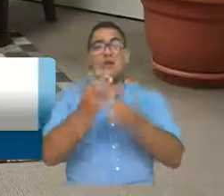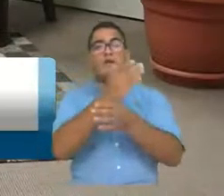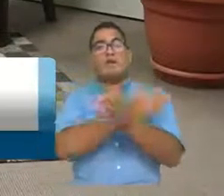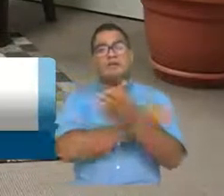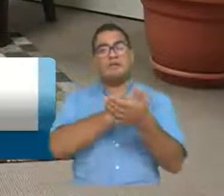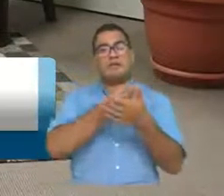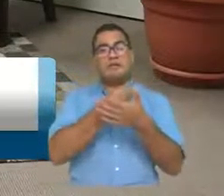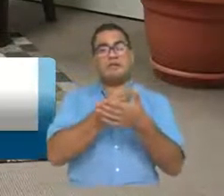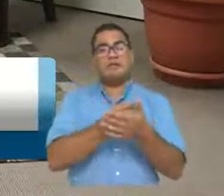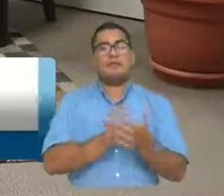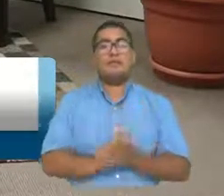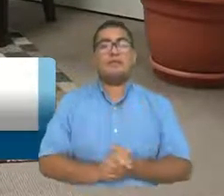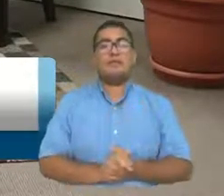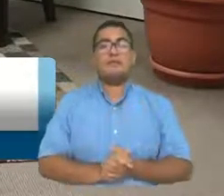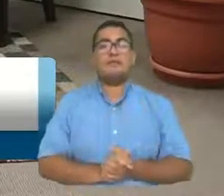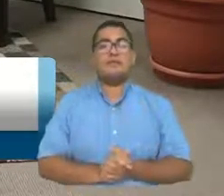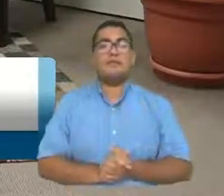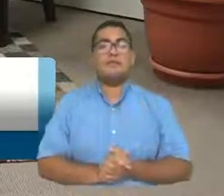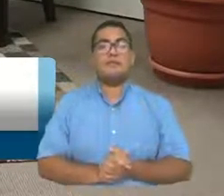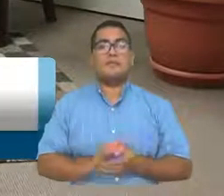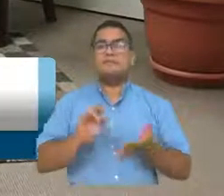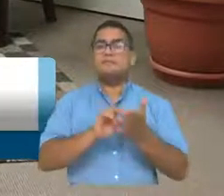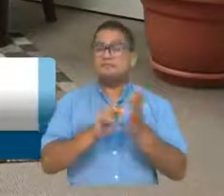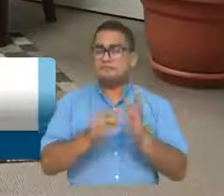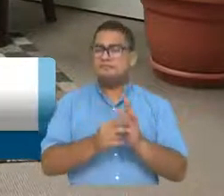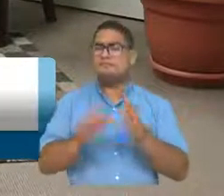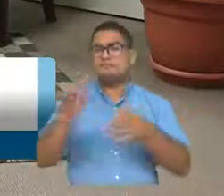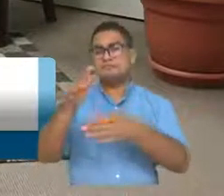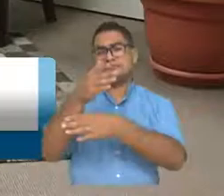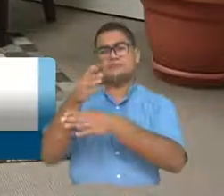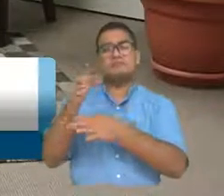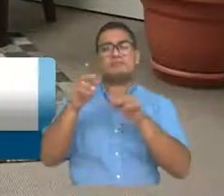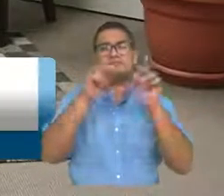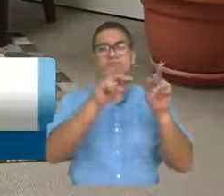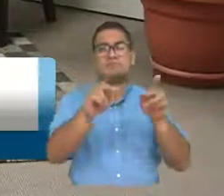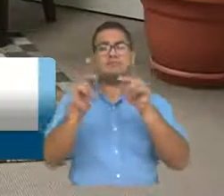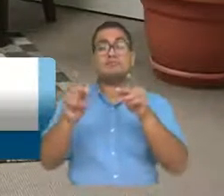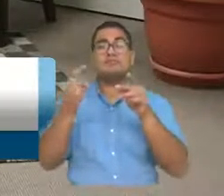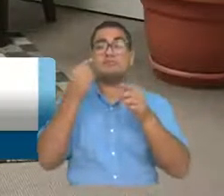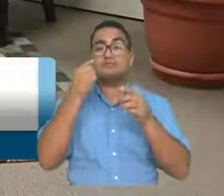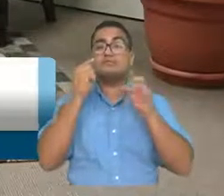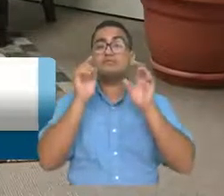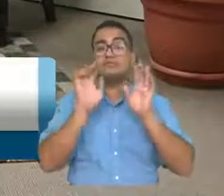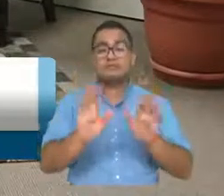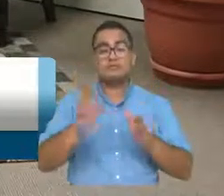virus. Y luego la seco y pasan a la refrigeradora